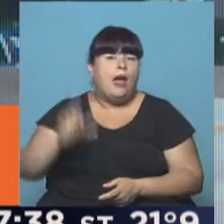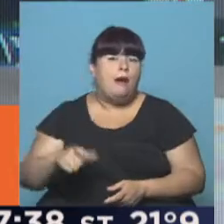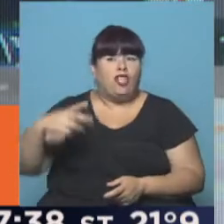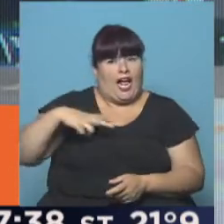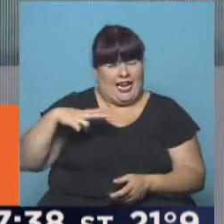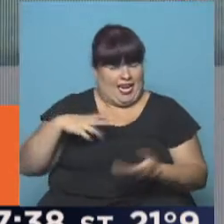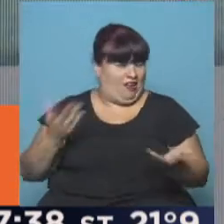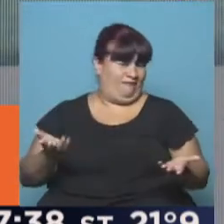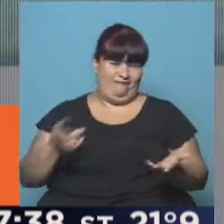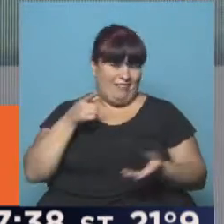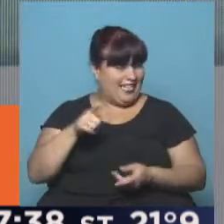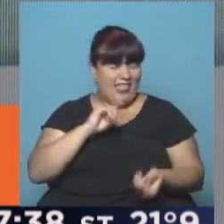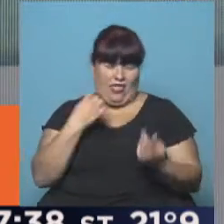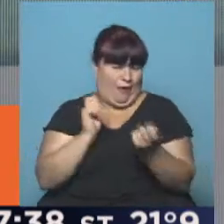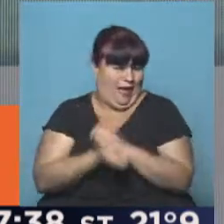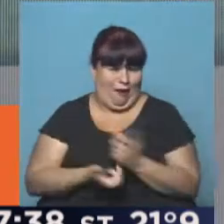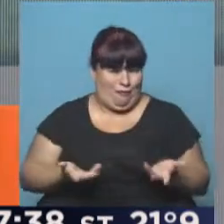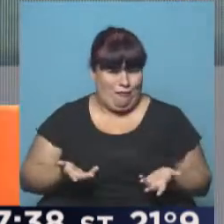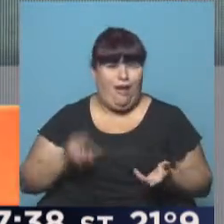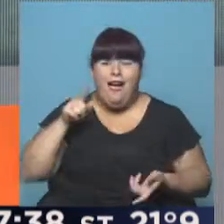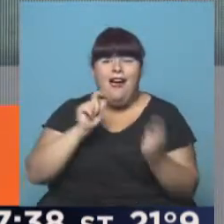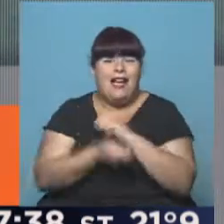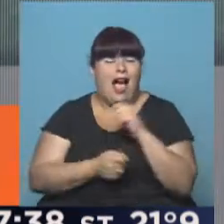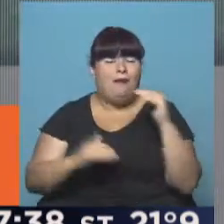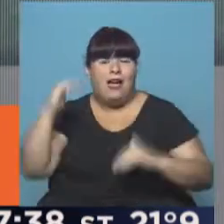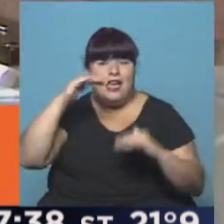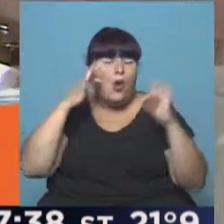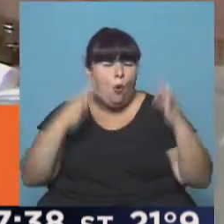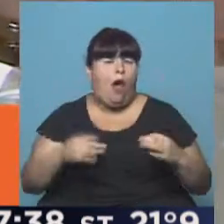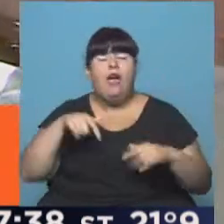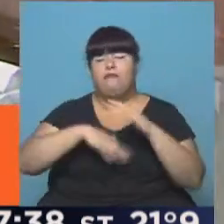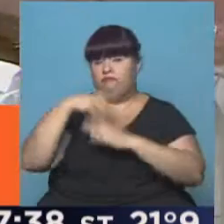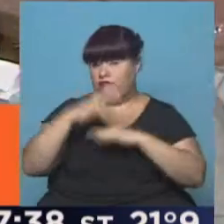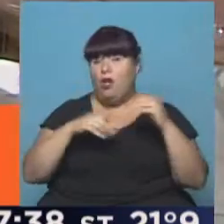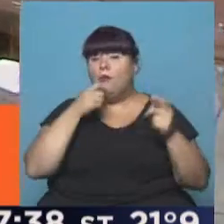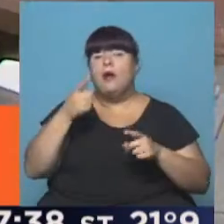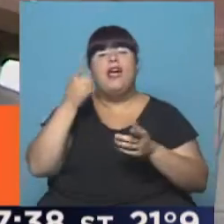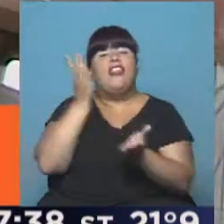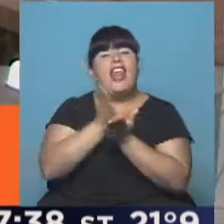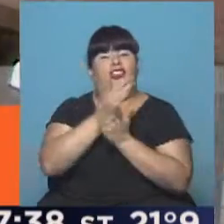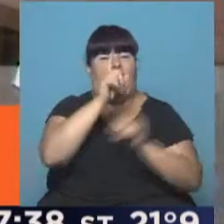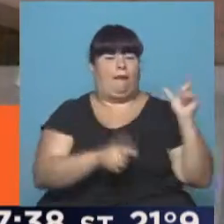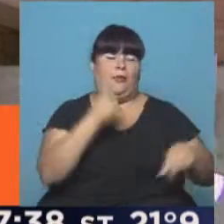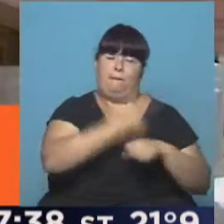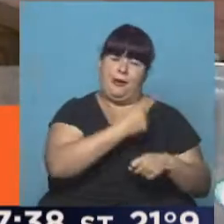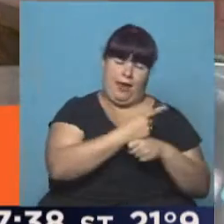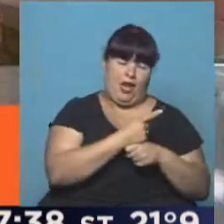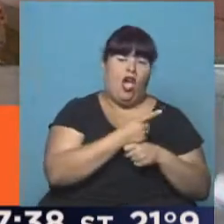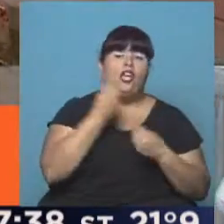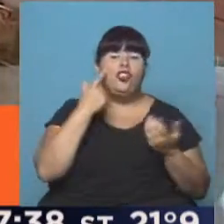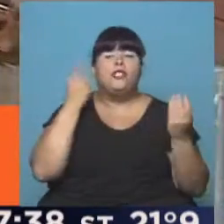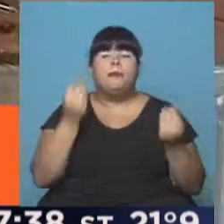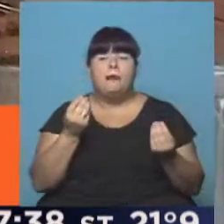buen pasar, eso hay que cambiarlo. Y eso se cambia con parámetros objetivos, porque acá primero están los derechos de la gente. Y entonces